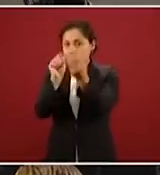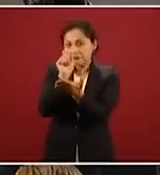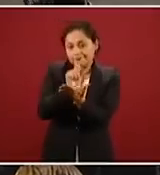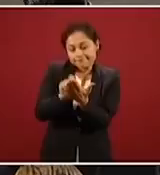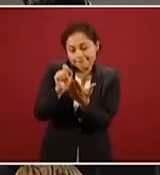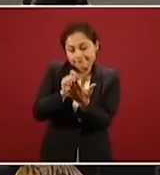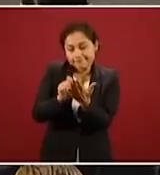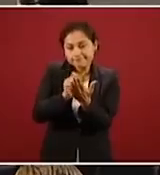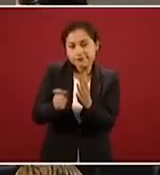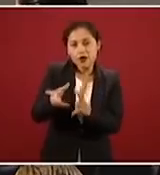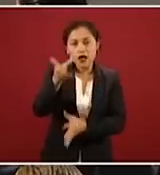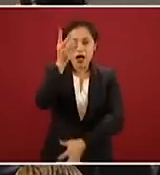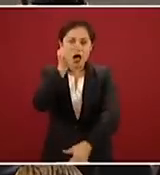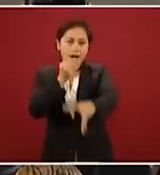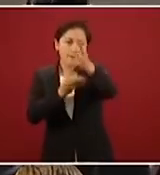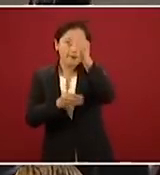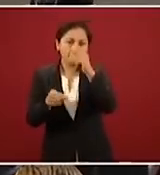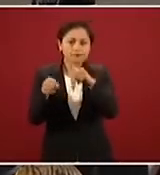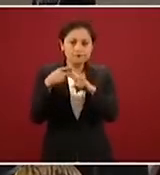las matemáticas.